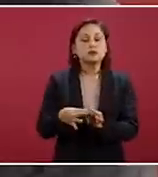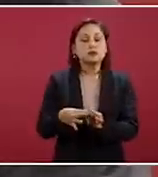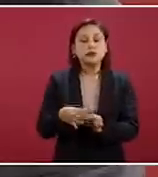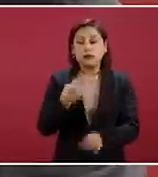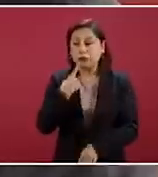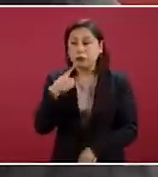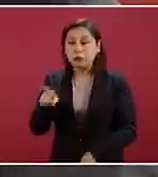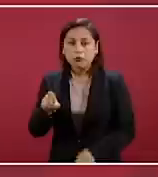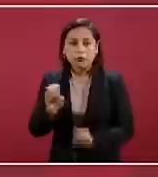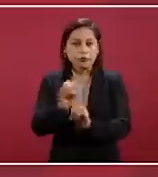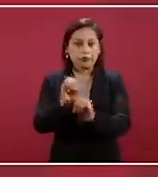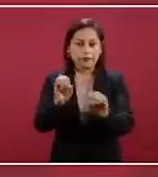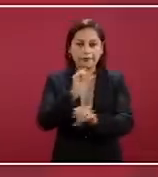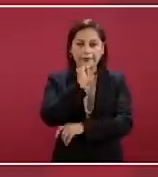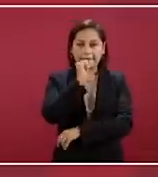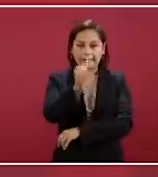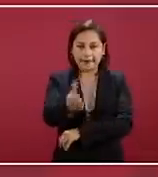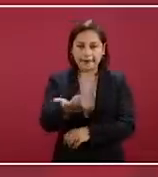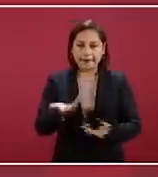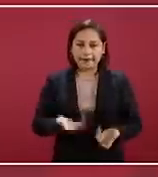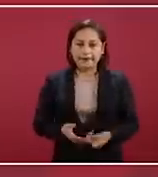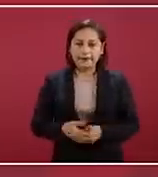no se requiere